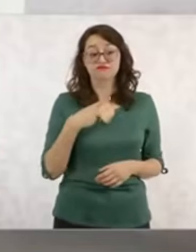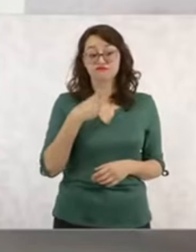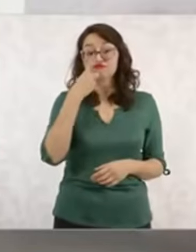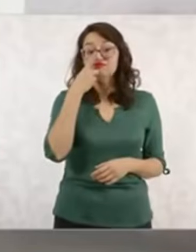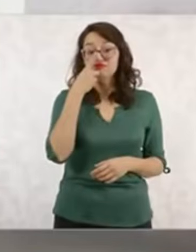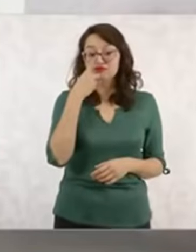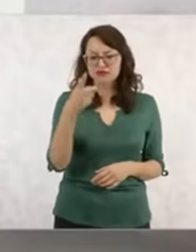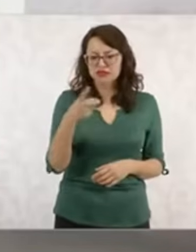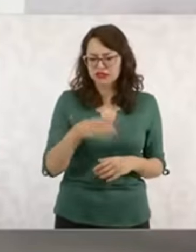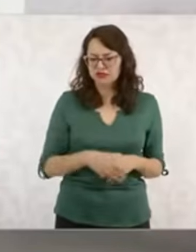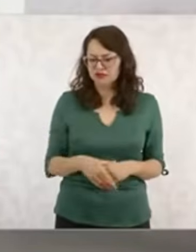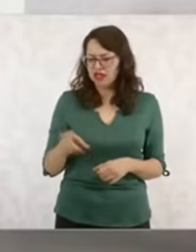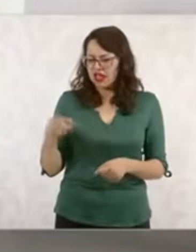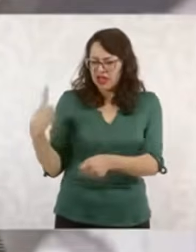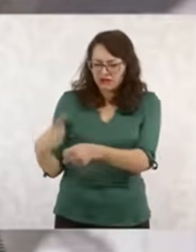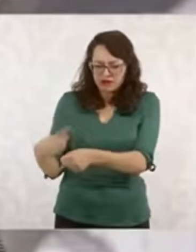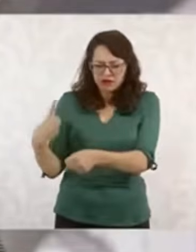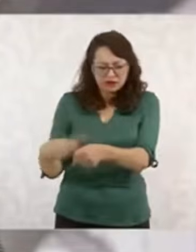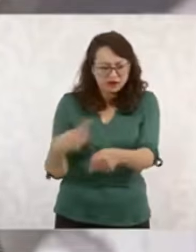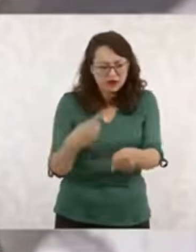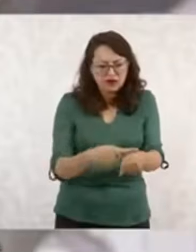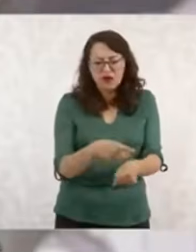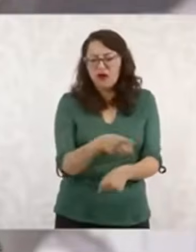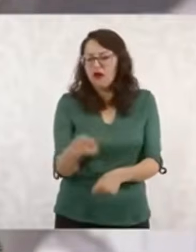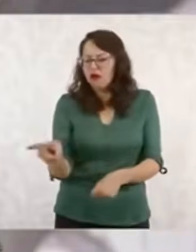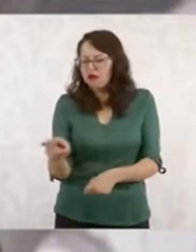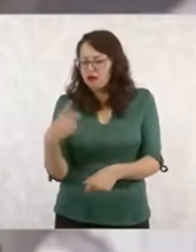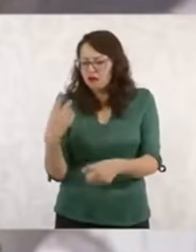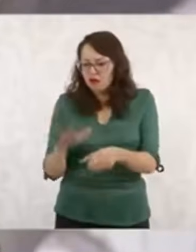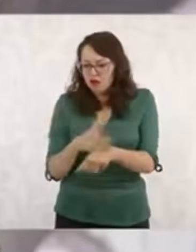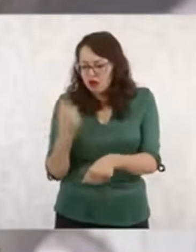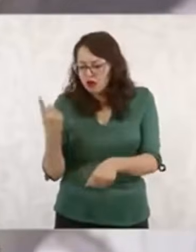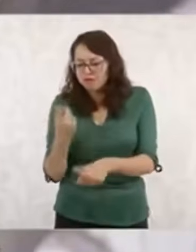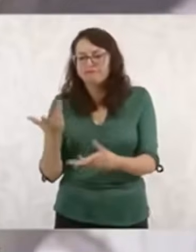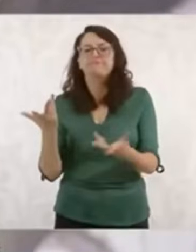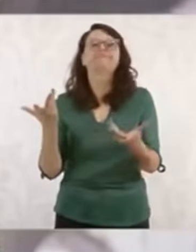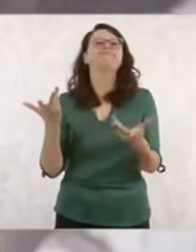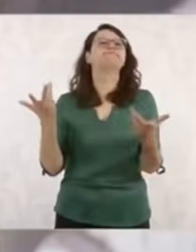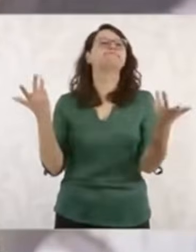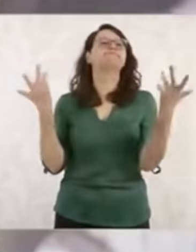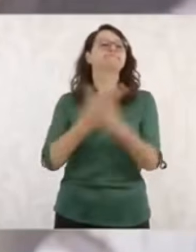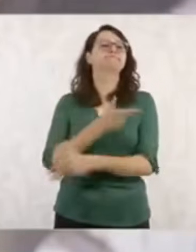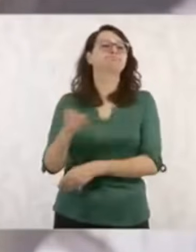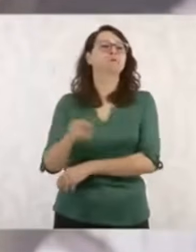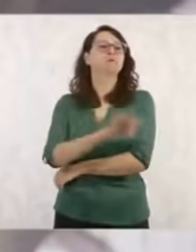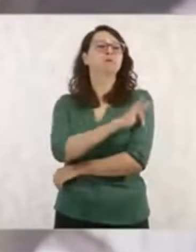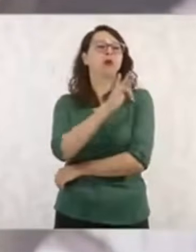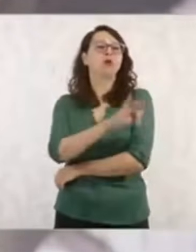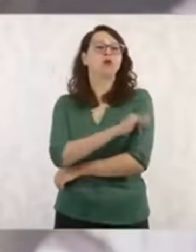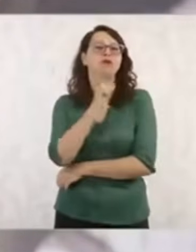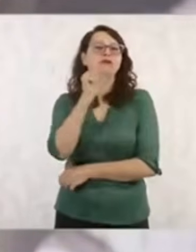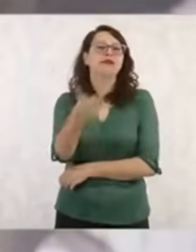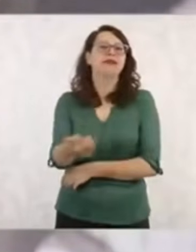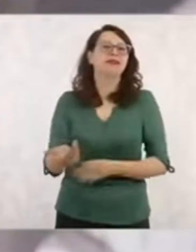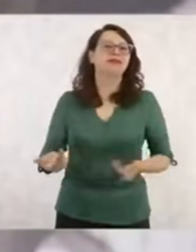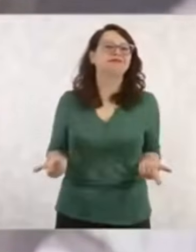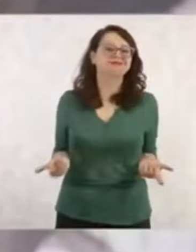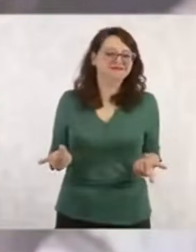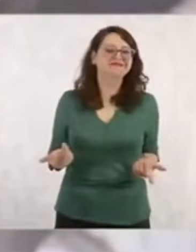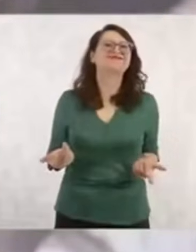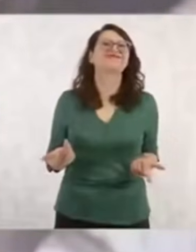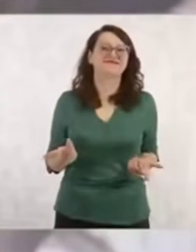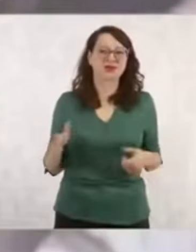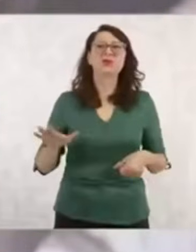casos ocurrió en personas que no se habían vacunado. Y eso es la importancia que